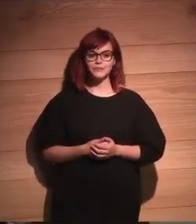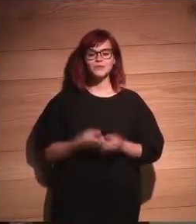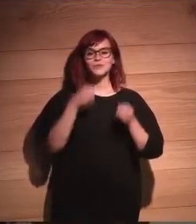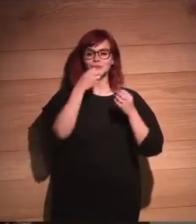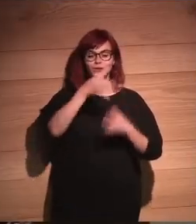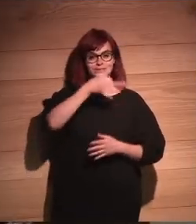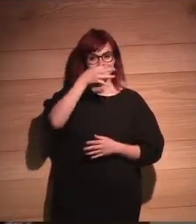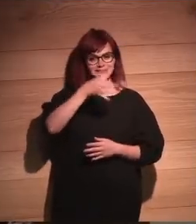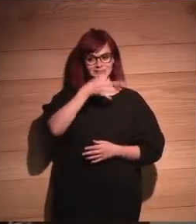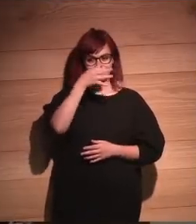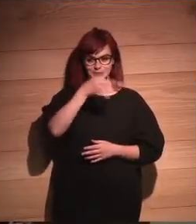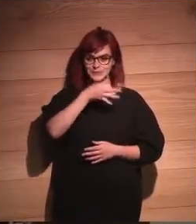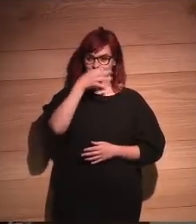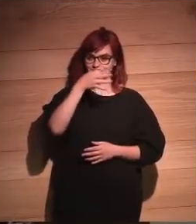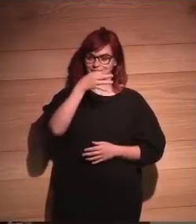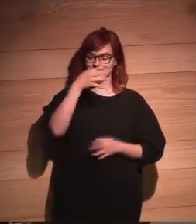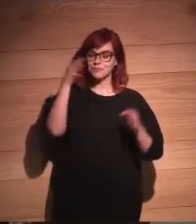Pues muy buenas tardes.